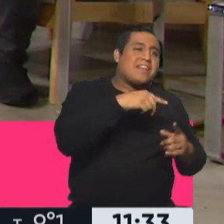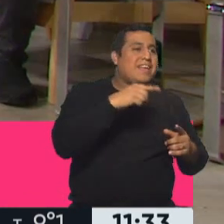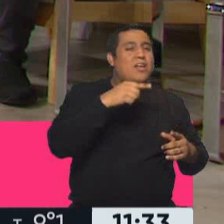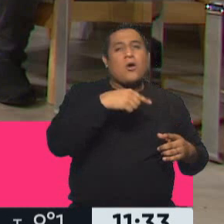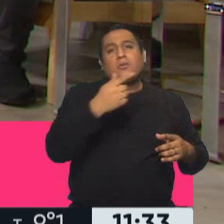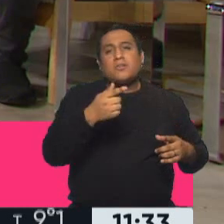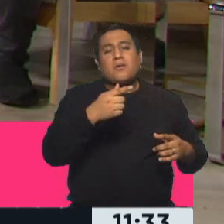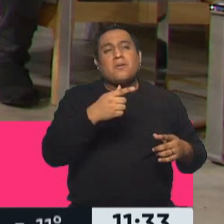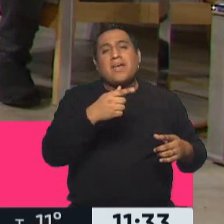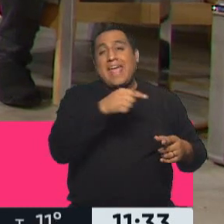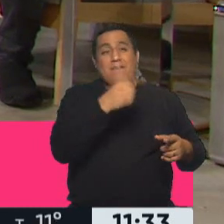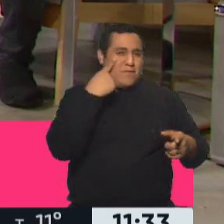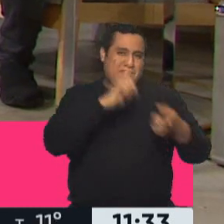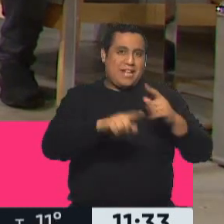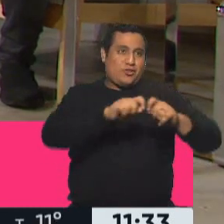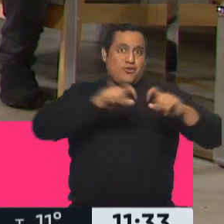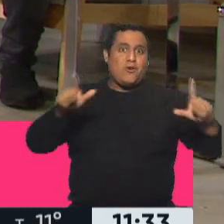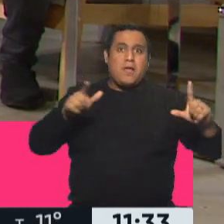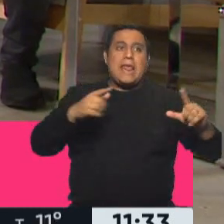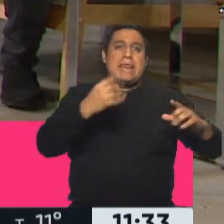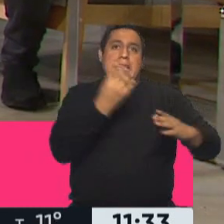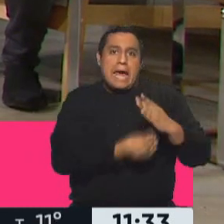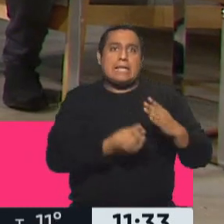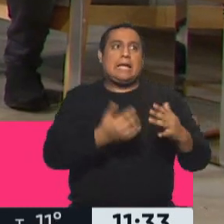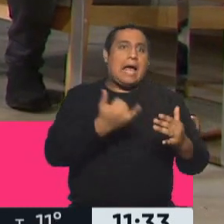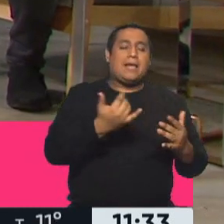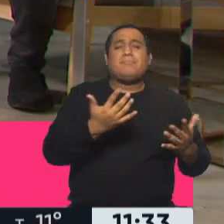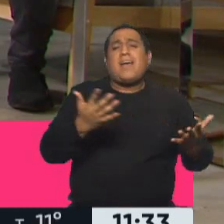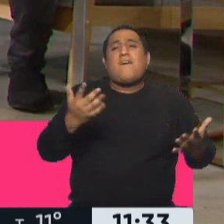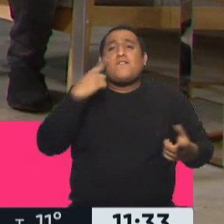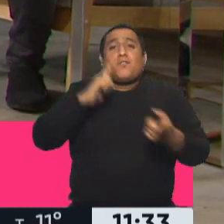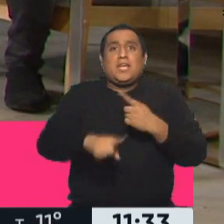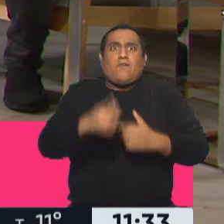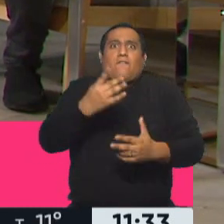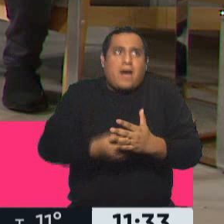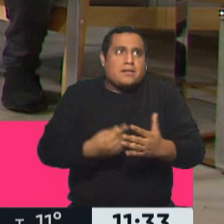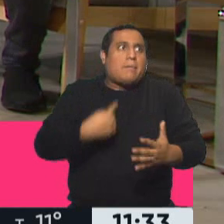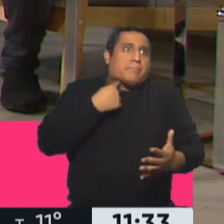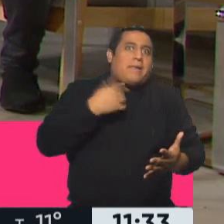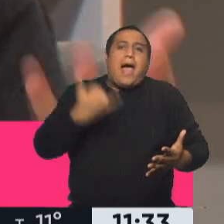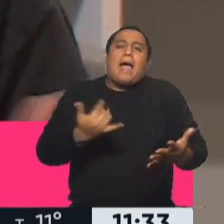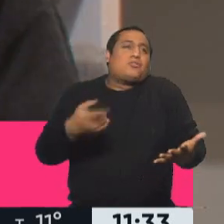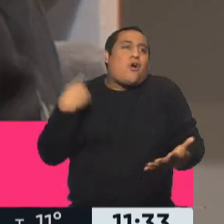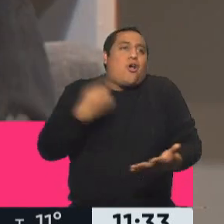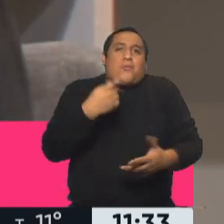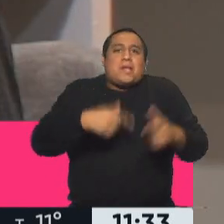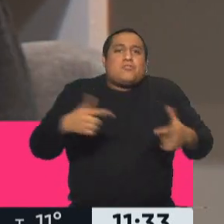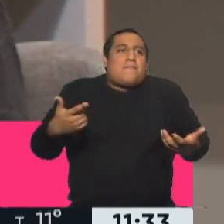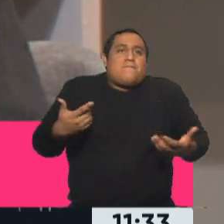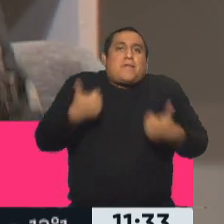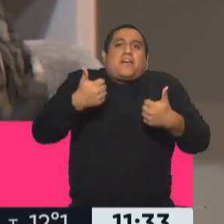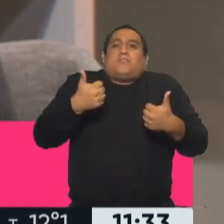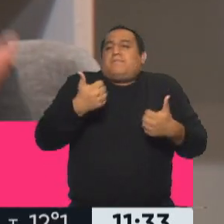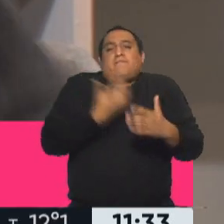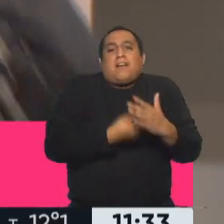fue que Dad Henning lo hacía en vivo y tenía muchas fallas, porque vos en vivo alguna cosa te puede pasar. Claro. O sea, somos todos seres humanos y, o sea, como dice un amigo mío, a la